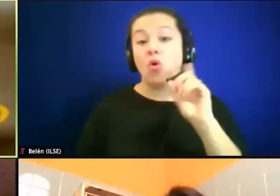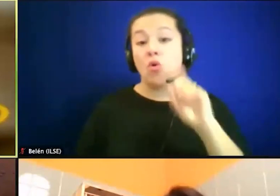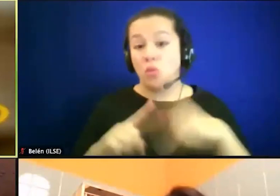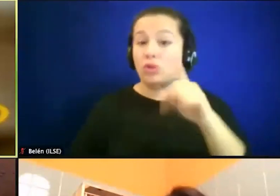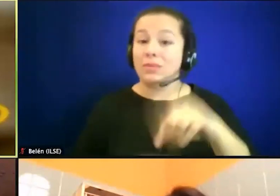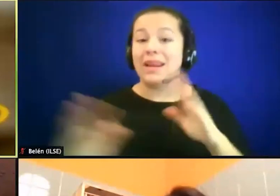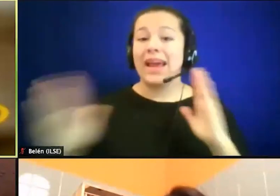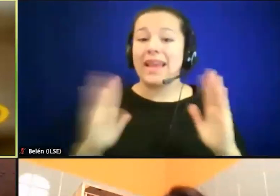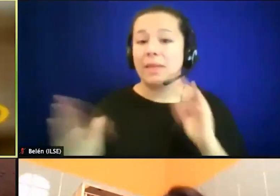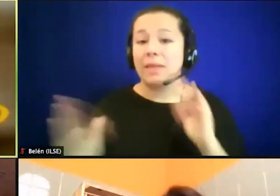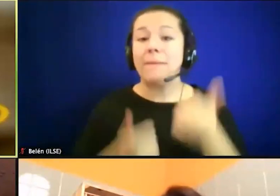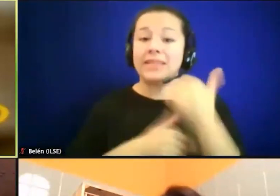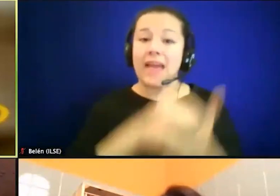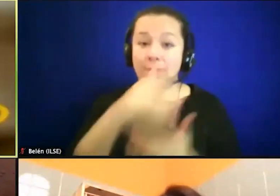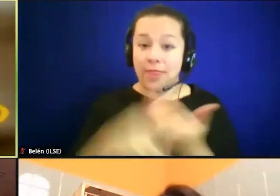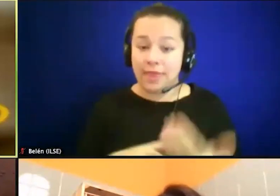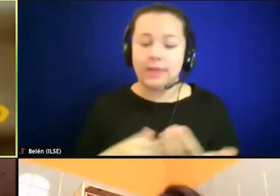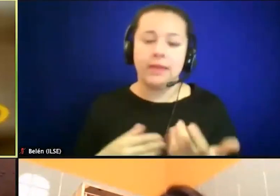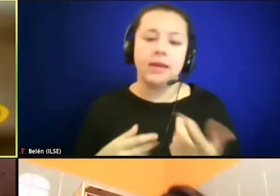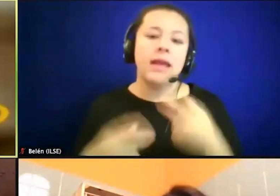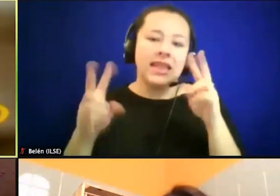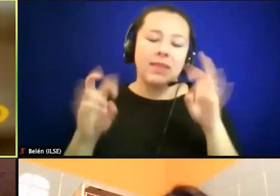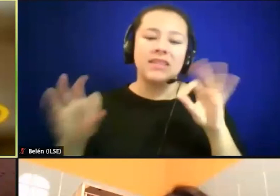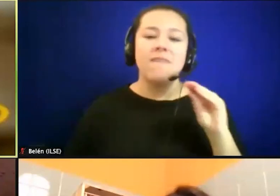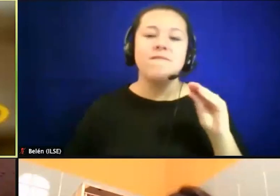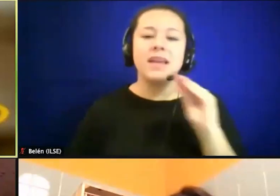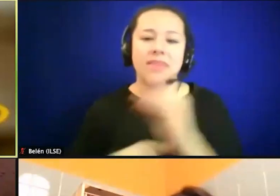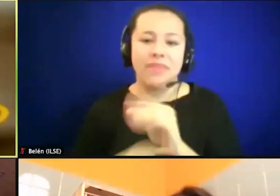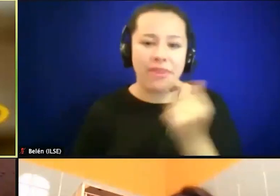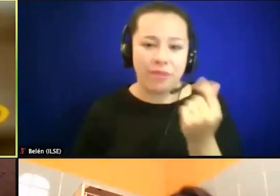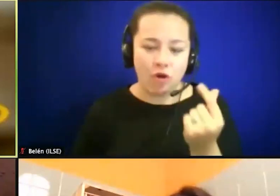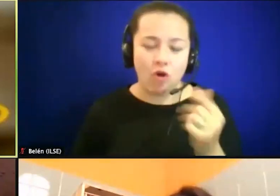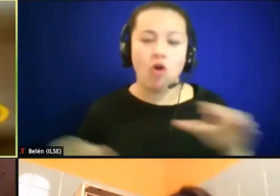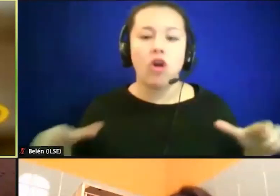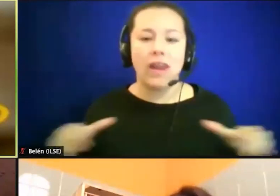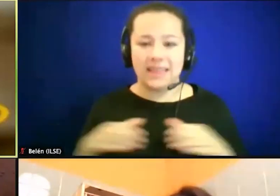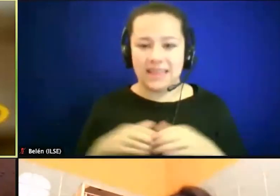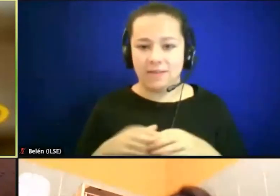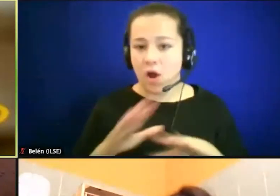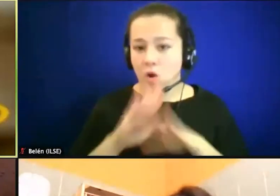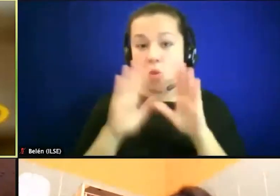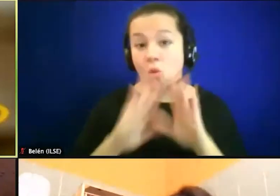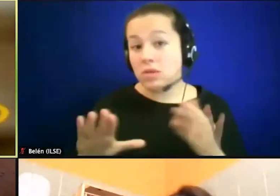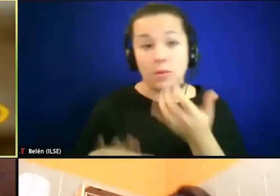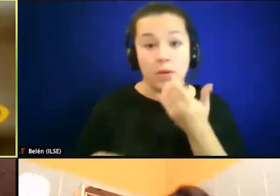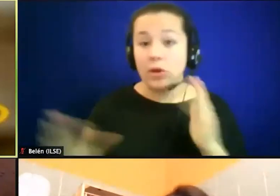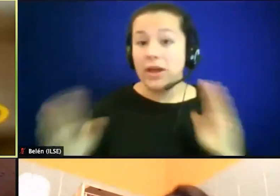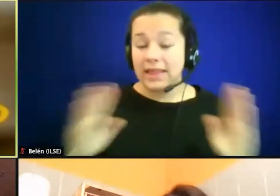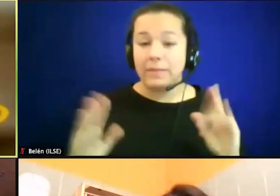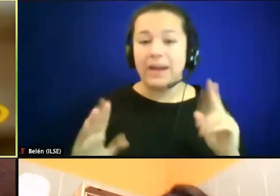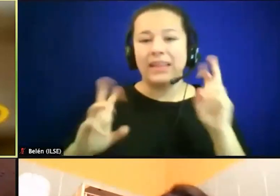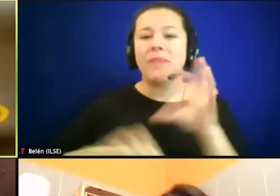mejor sería lo que es la financiación colectiva o en una última etapa los fondos de inversión.